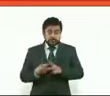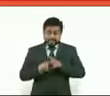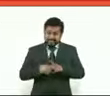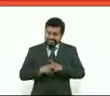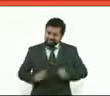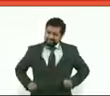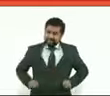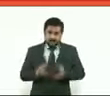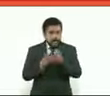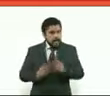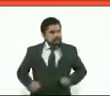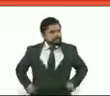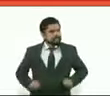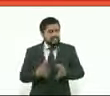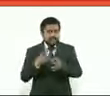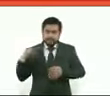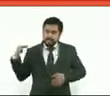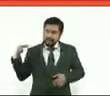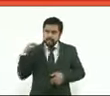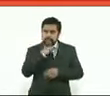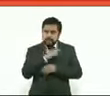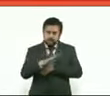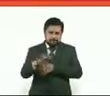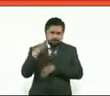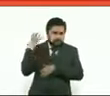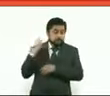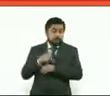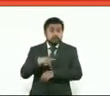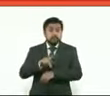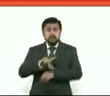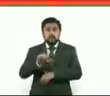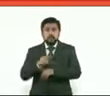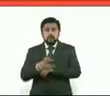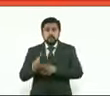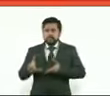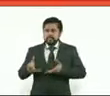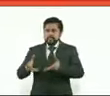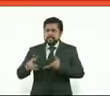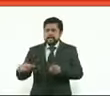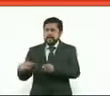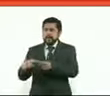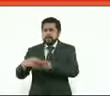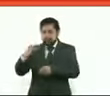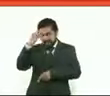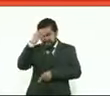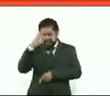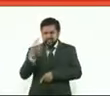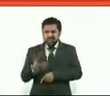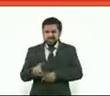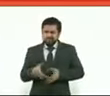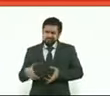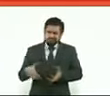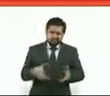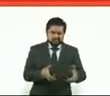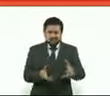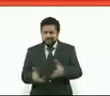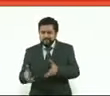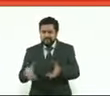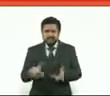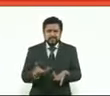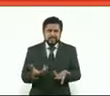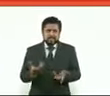y después de, cuando, digamos, terminaba el descenso, venía a entrar al Parque Chapultepec, era mucha curva, mucho adoquín, difícil,